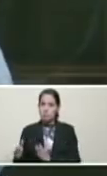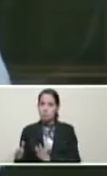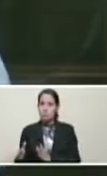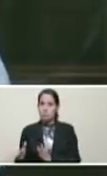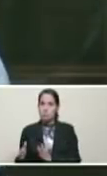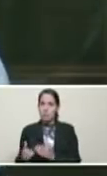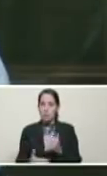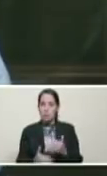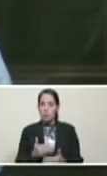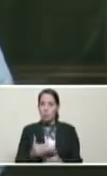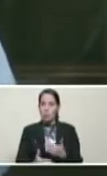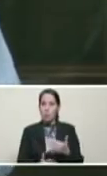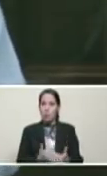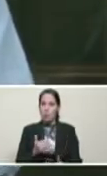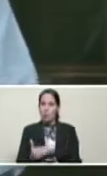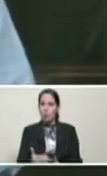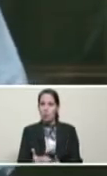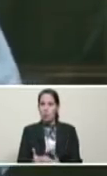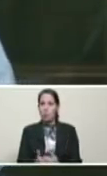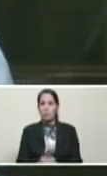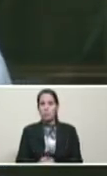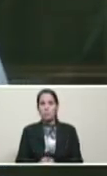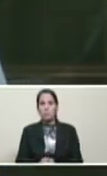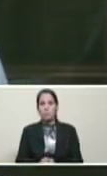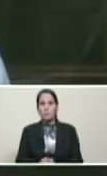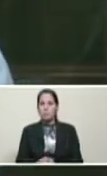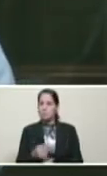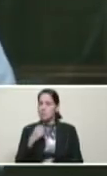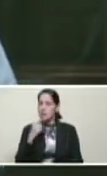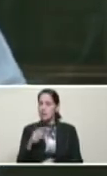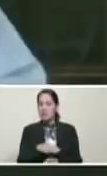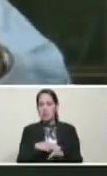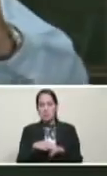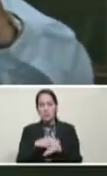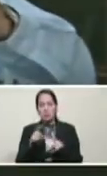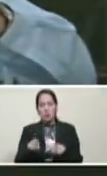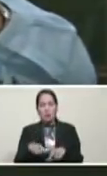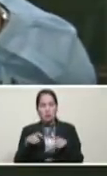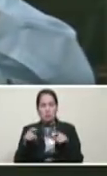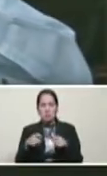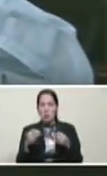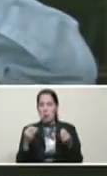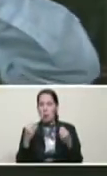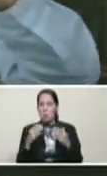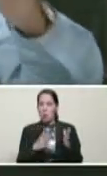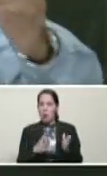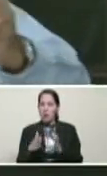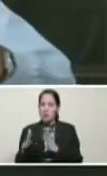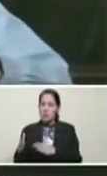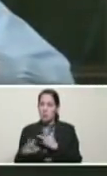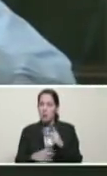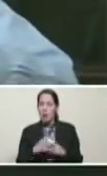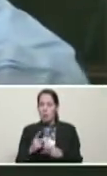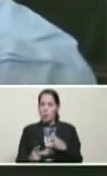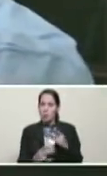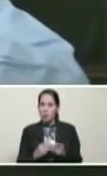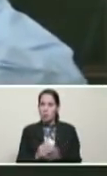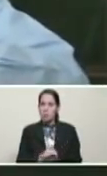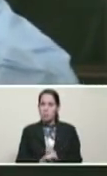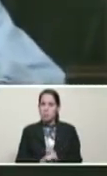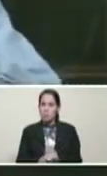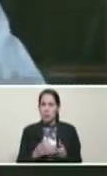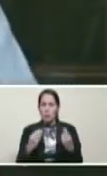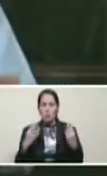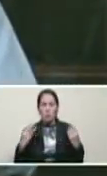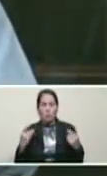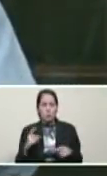paso a paso qué dice el ministro de agricultura y tierra como nos hemos ido organizando para la producción hay muchas